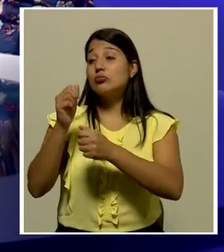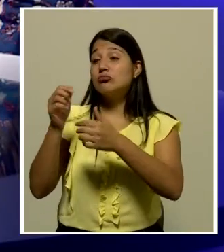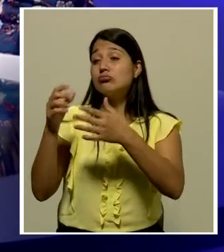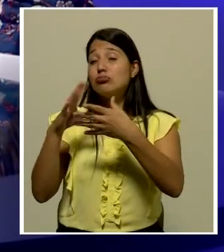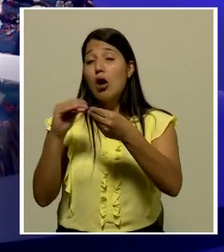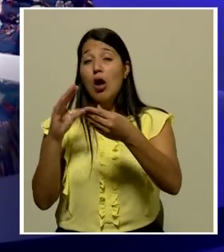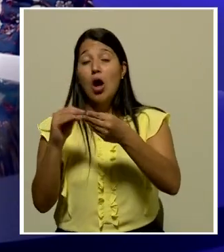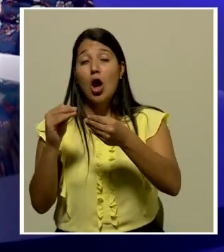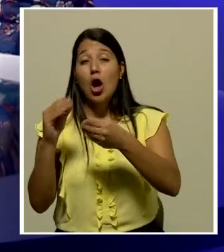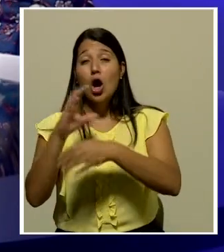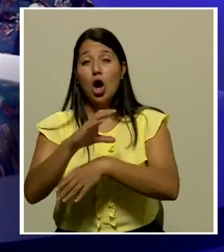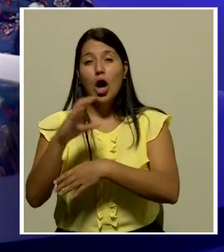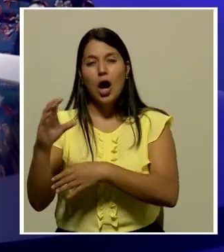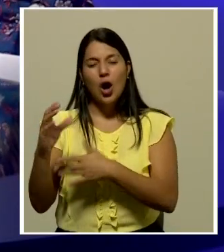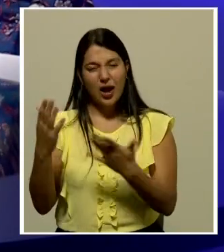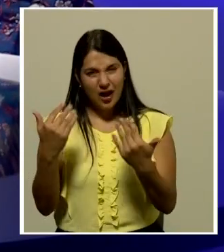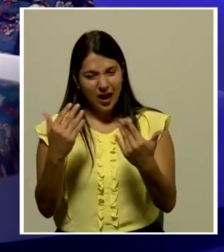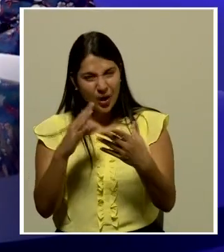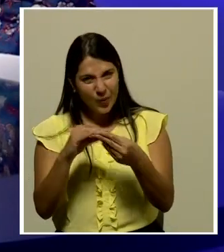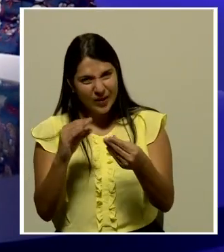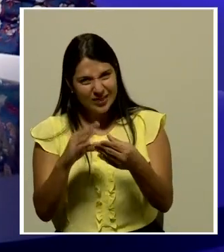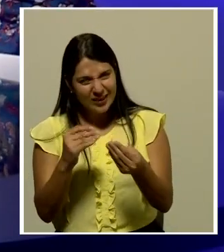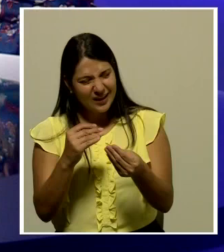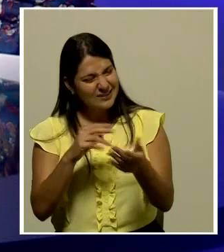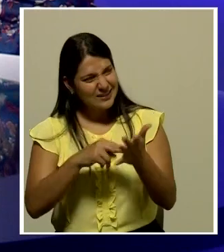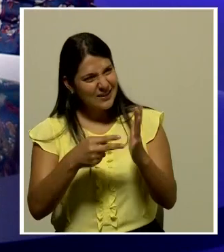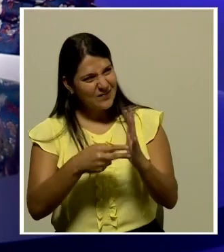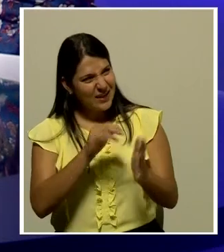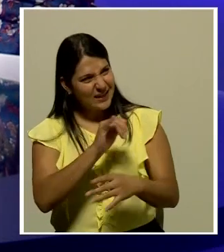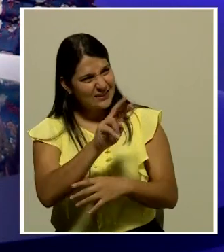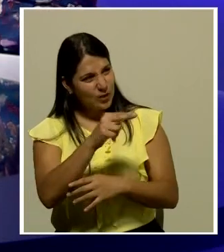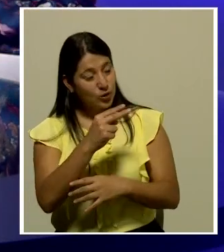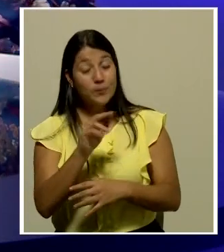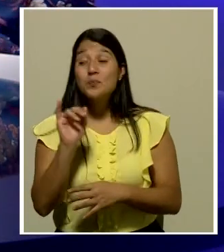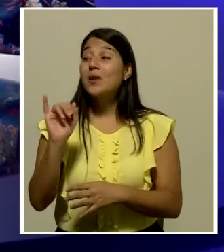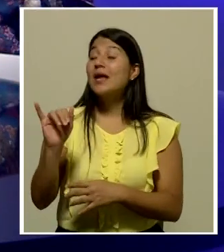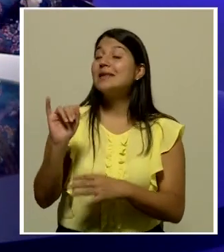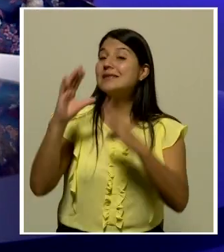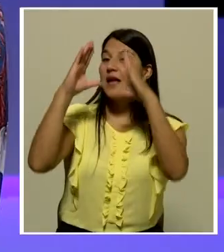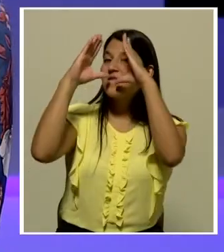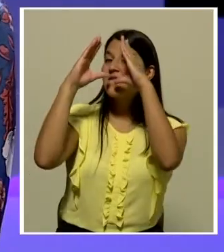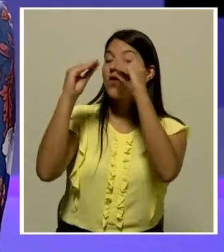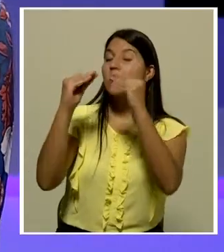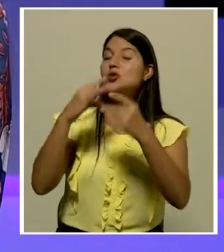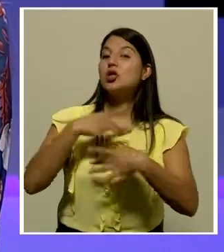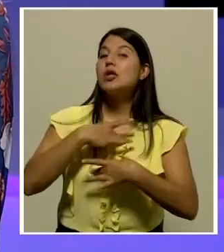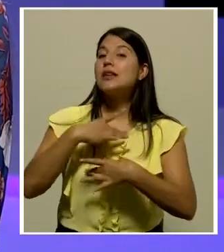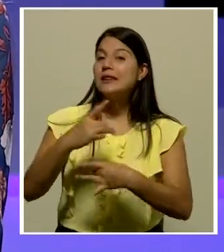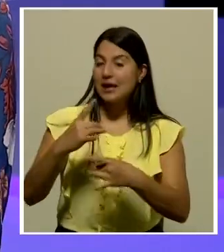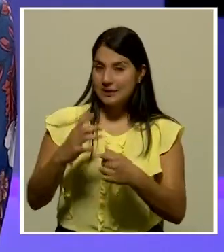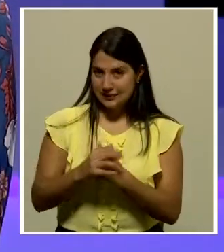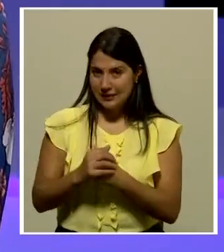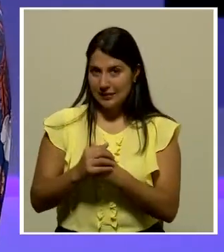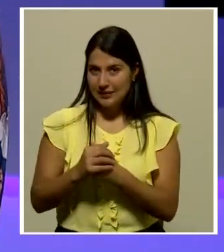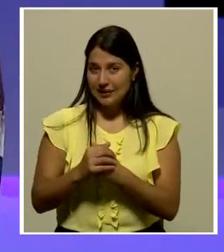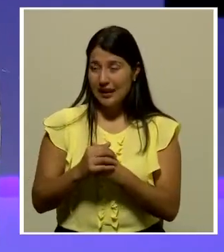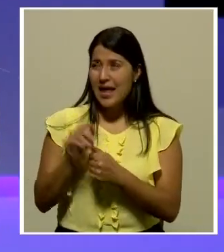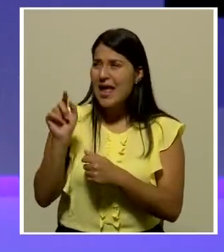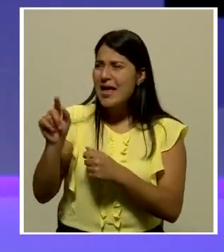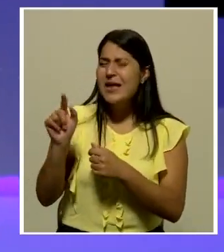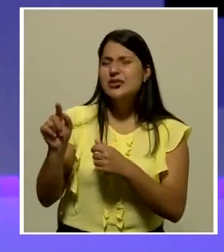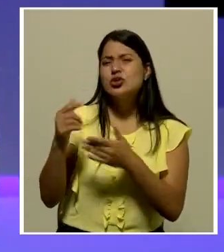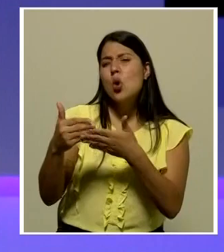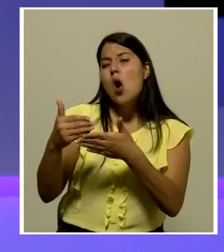ese reportaje. Sí, eso es un dato interesante porque eso fue poquito antes de que, como decimos, estallara el